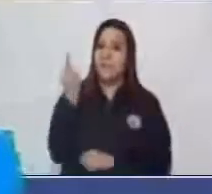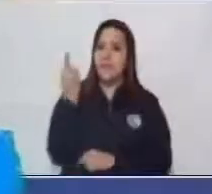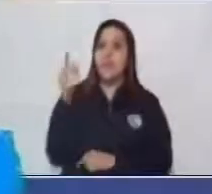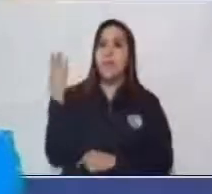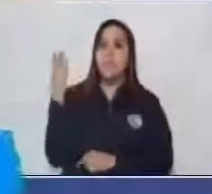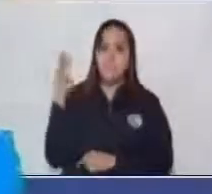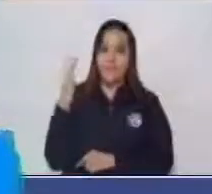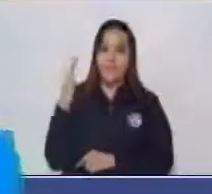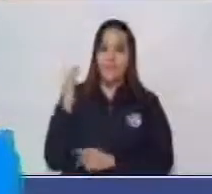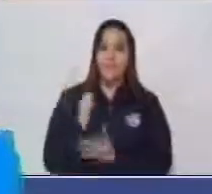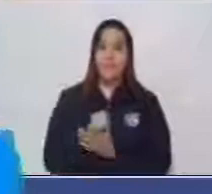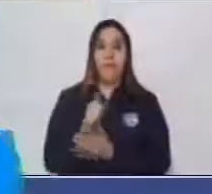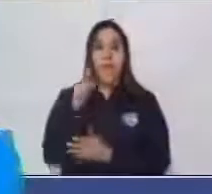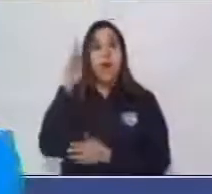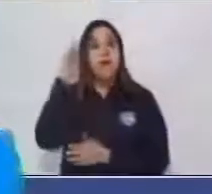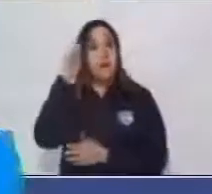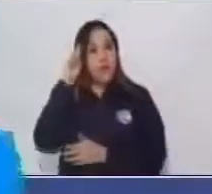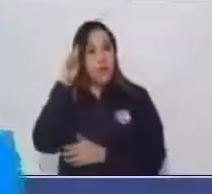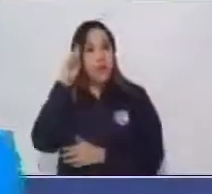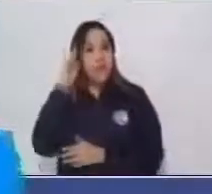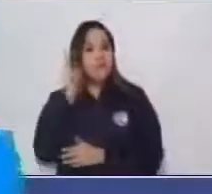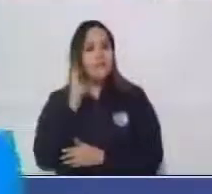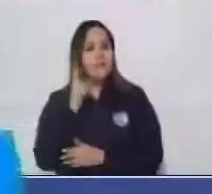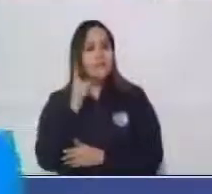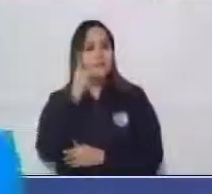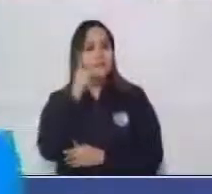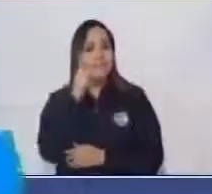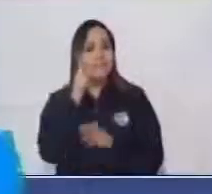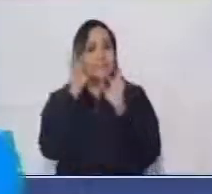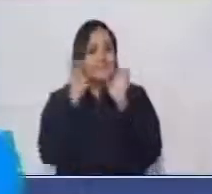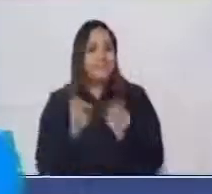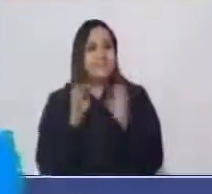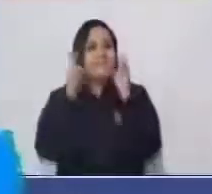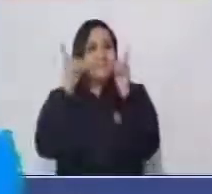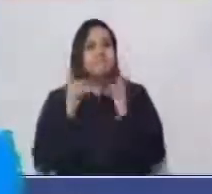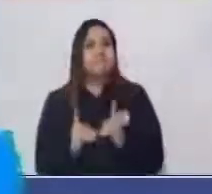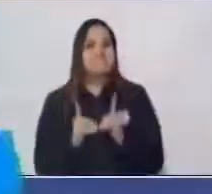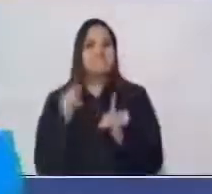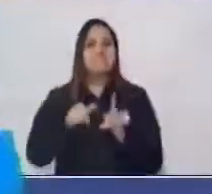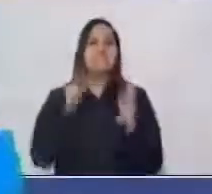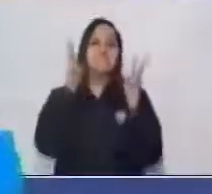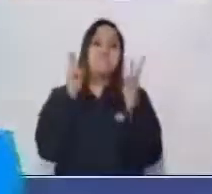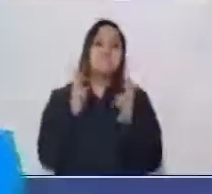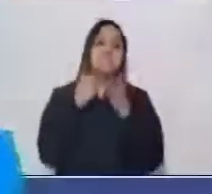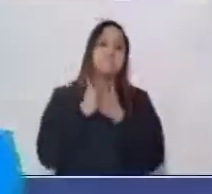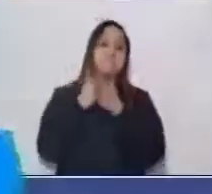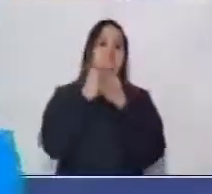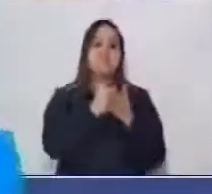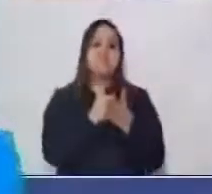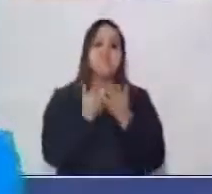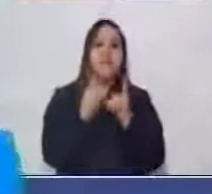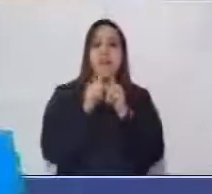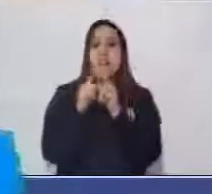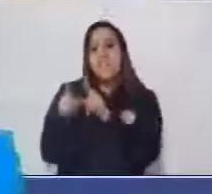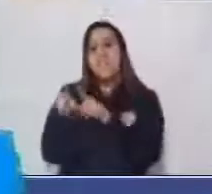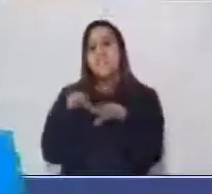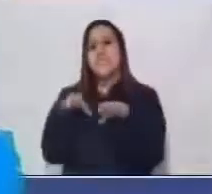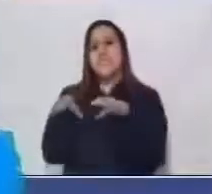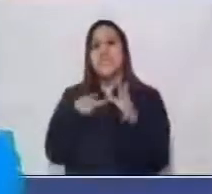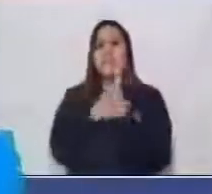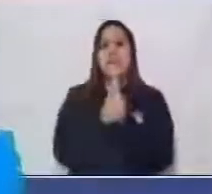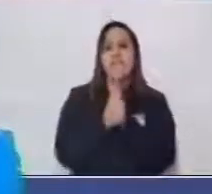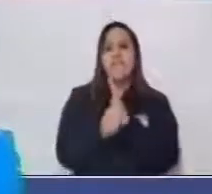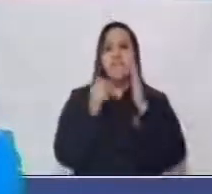básico. Recuerden que si en casa hay alguna persona con discapacidad, este tema les ayudará a ejercitar habilidades y destrezas como